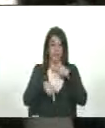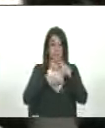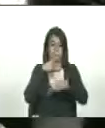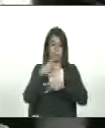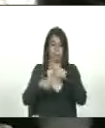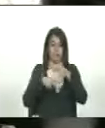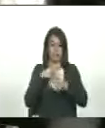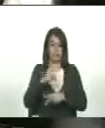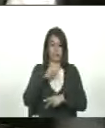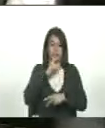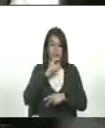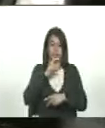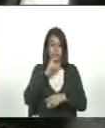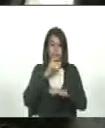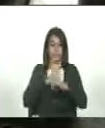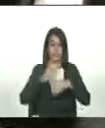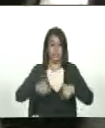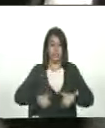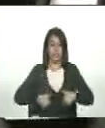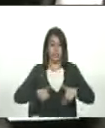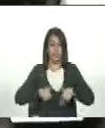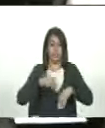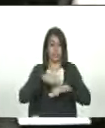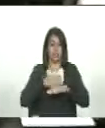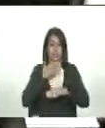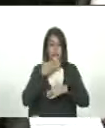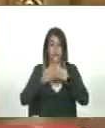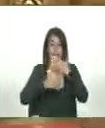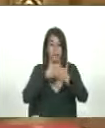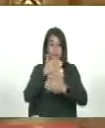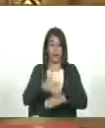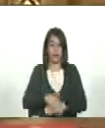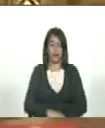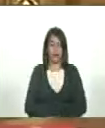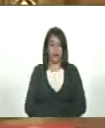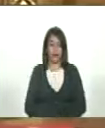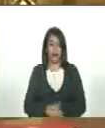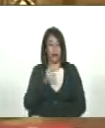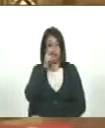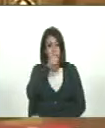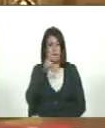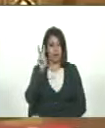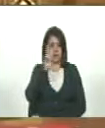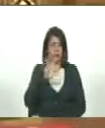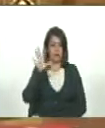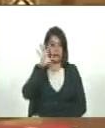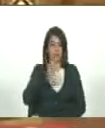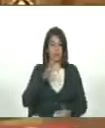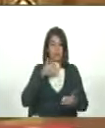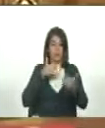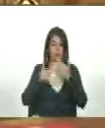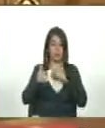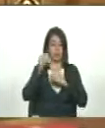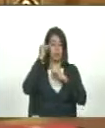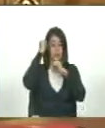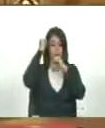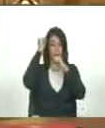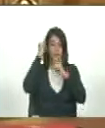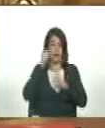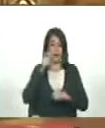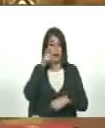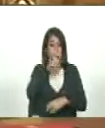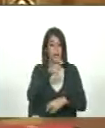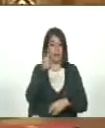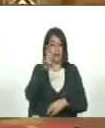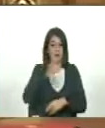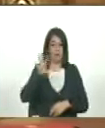proceso difícil, sacrificado, de recuperación, donde el pueblo venezolano se ha trazado la victoria, donde el